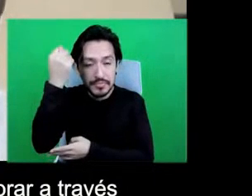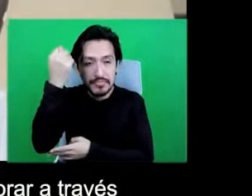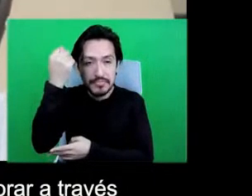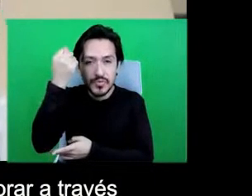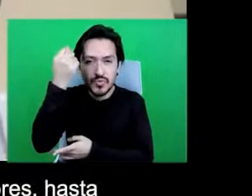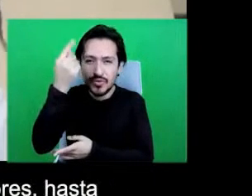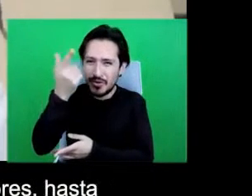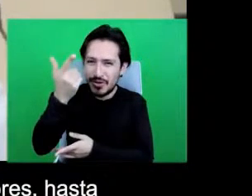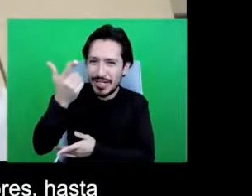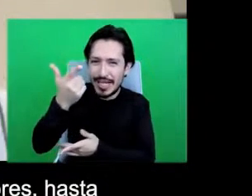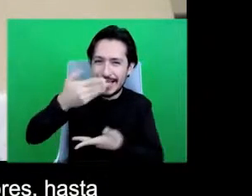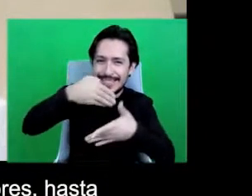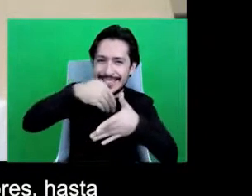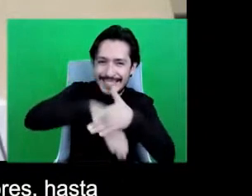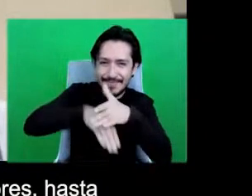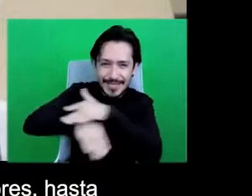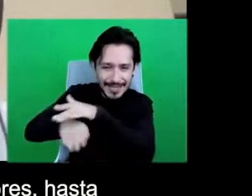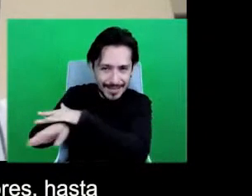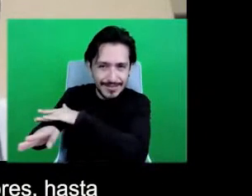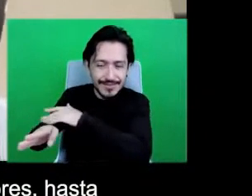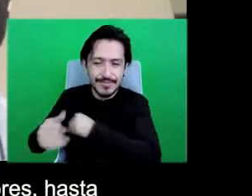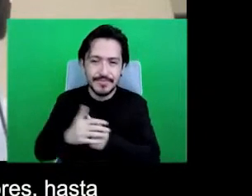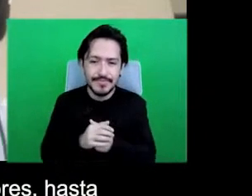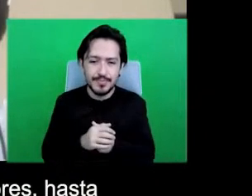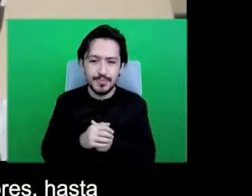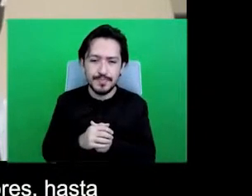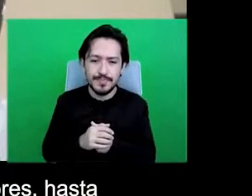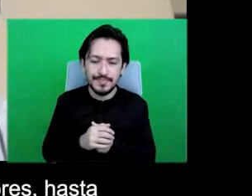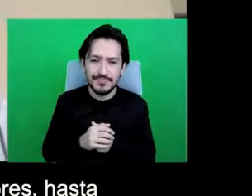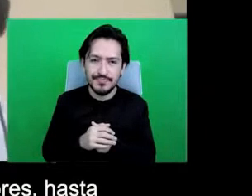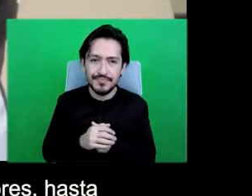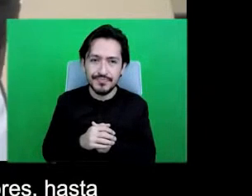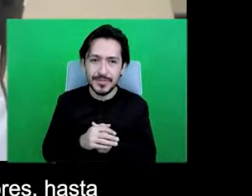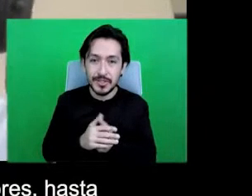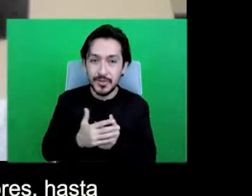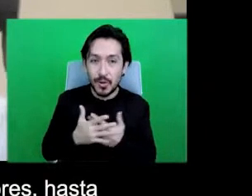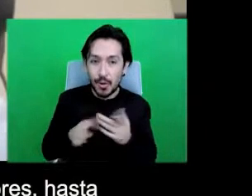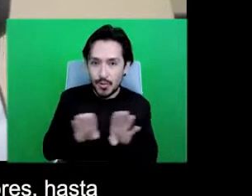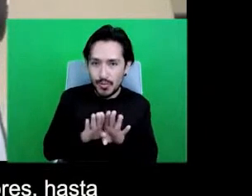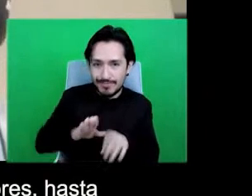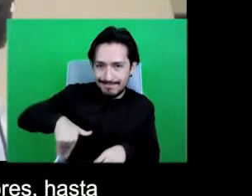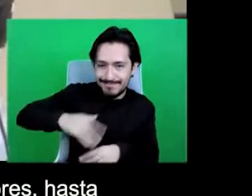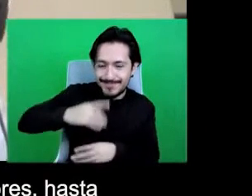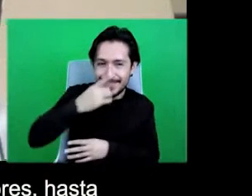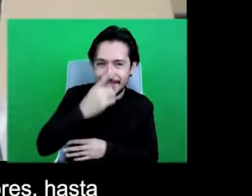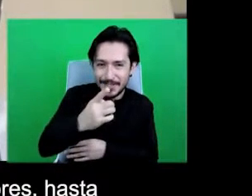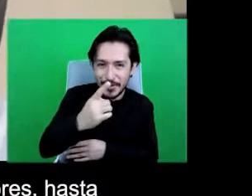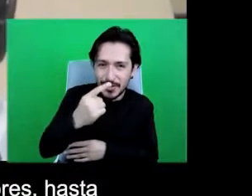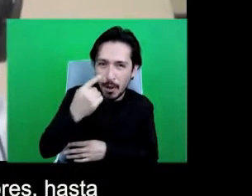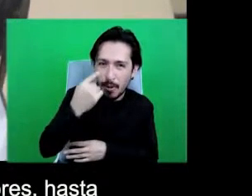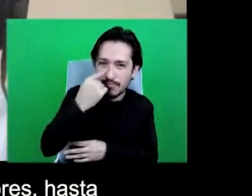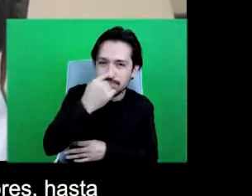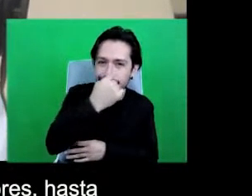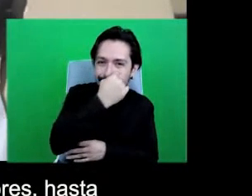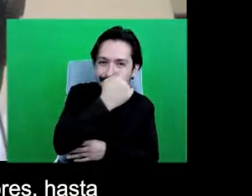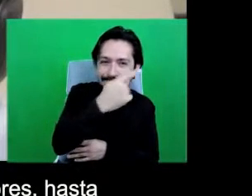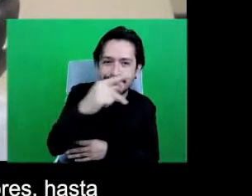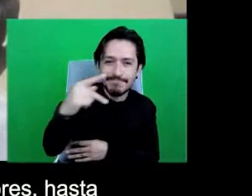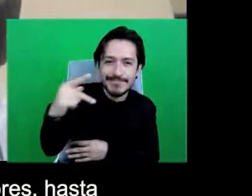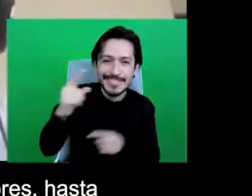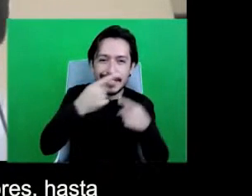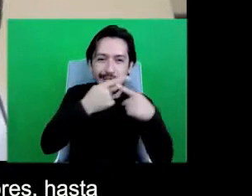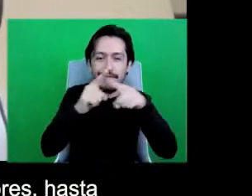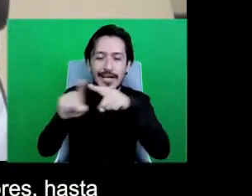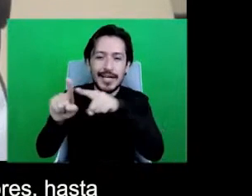que con un punto de vista, como dije, con un punto de vista diferente de varias personas, gestores, hasta